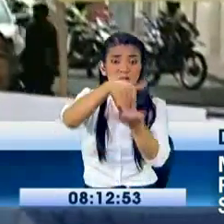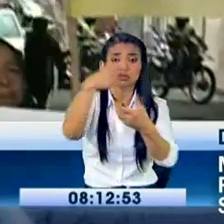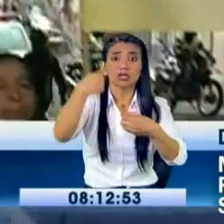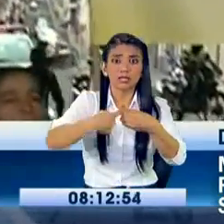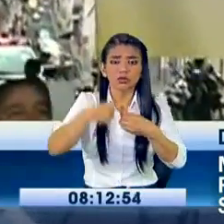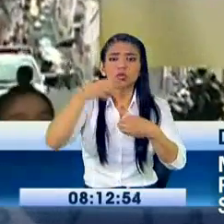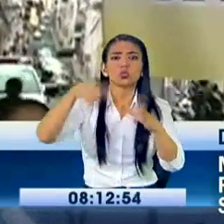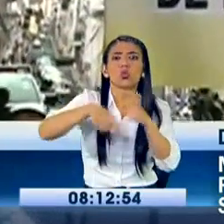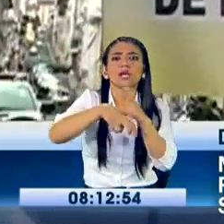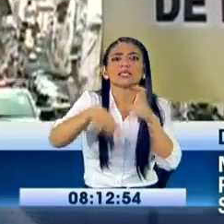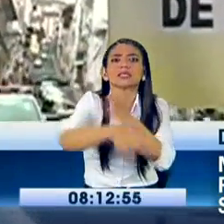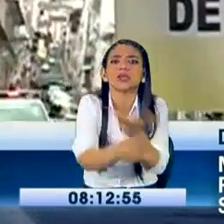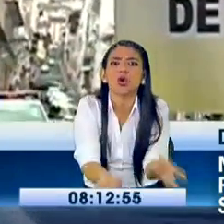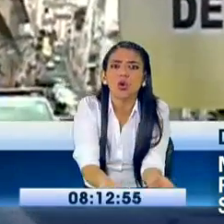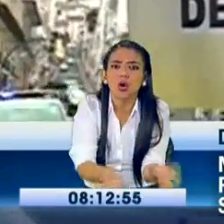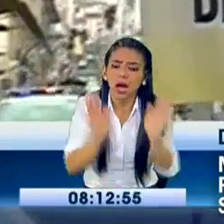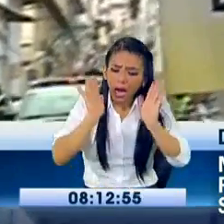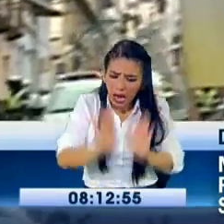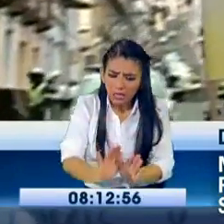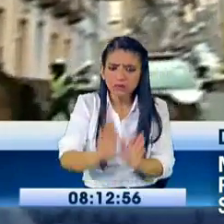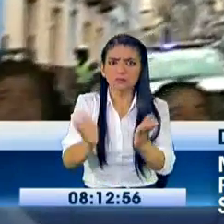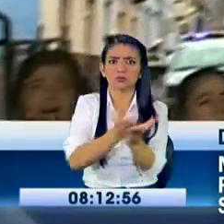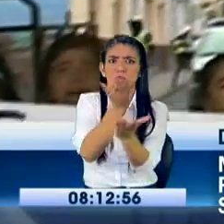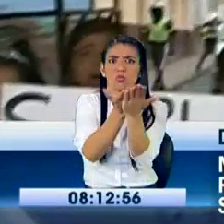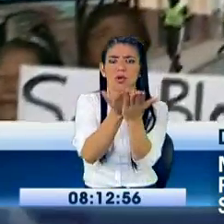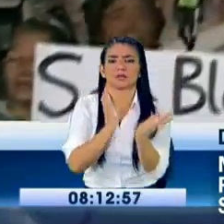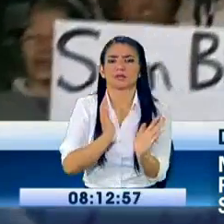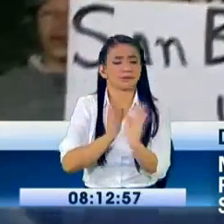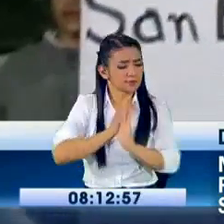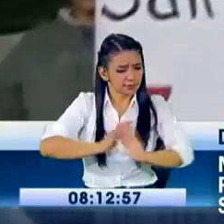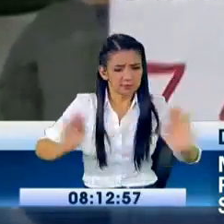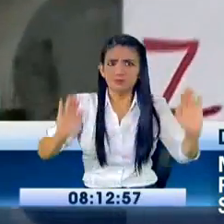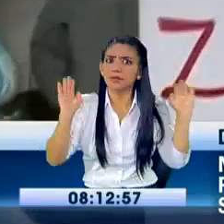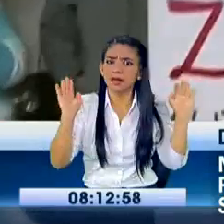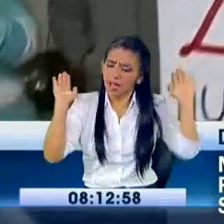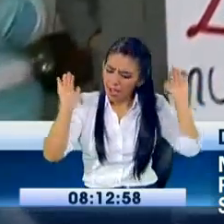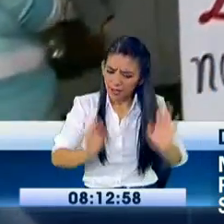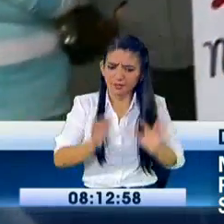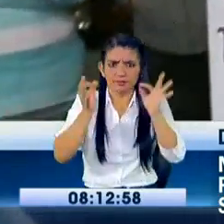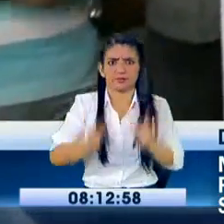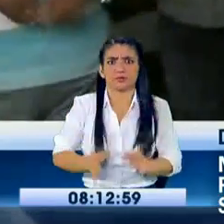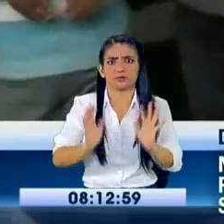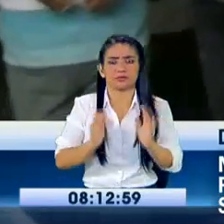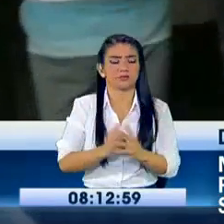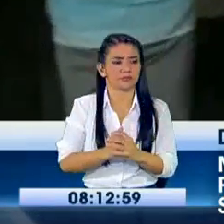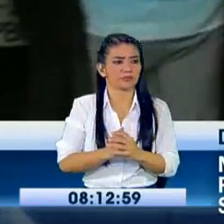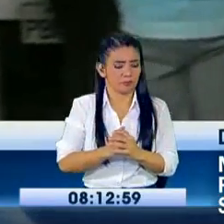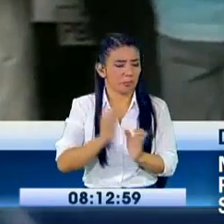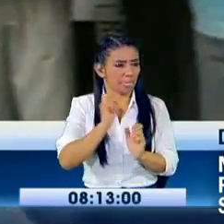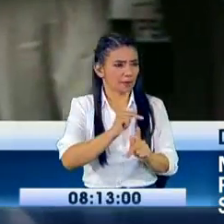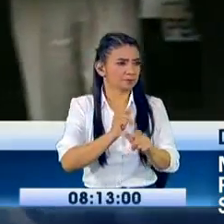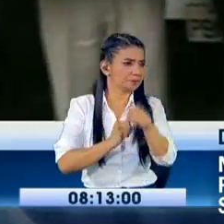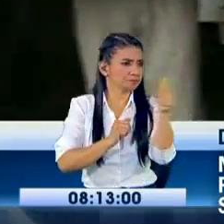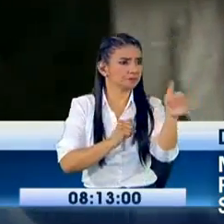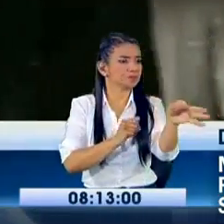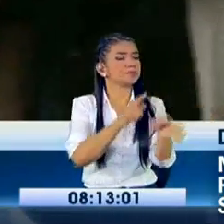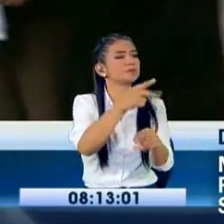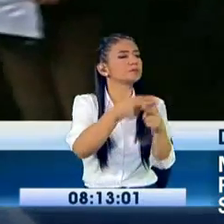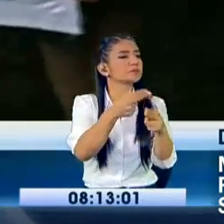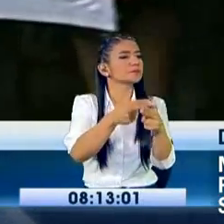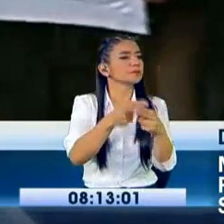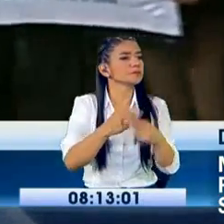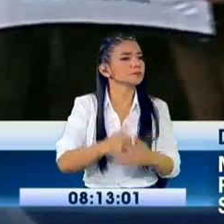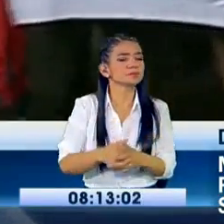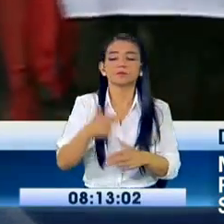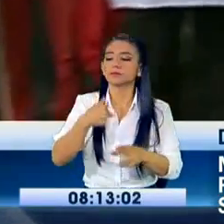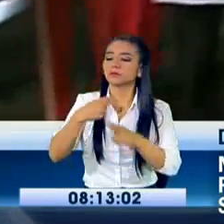hecho? Mire, pensamos eso porque tuvimos una reunión con el director de la zona